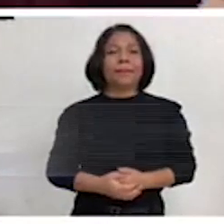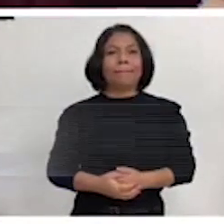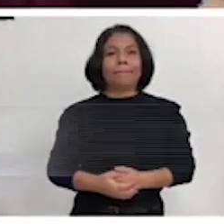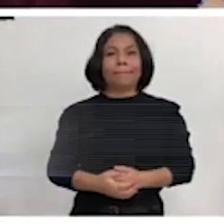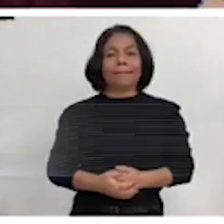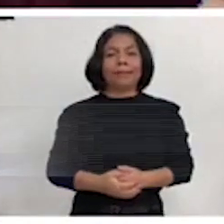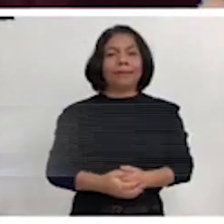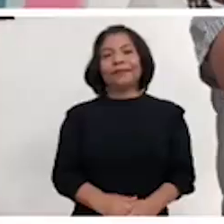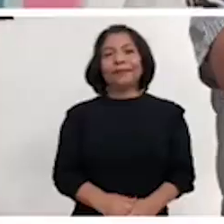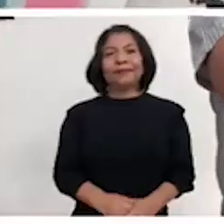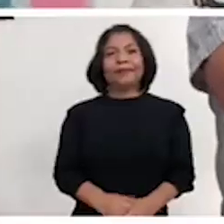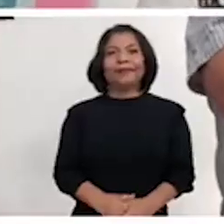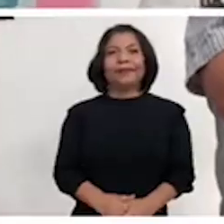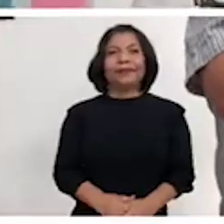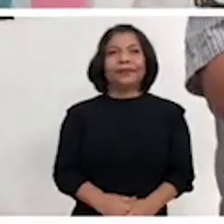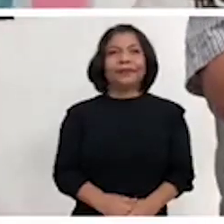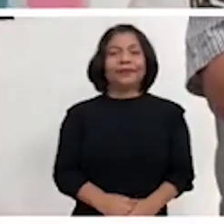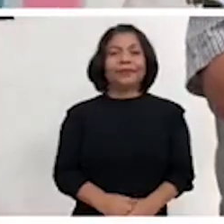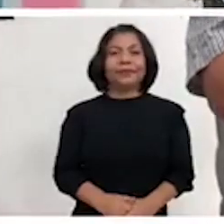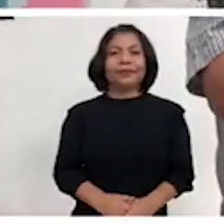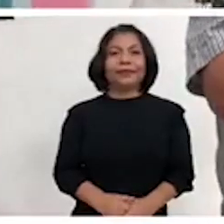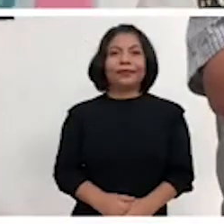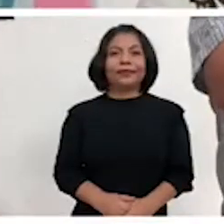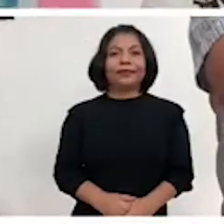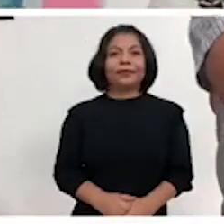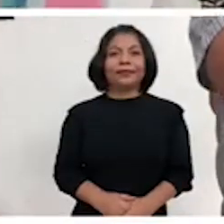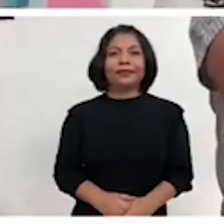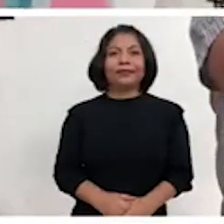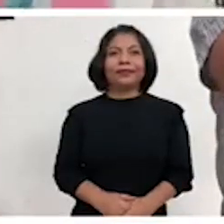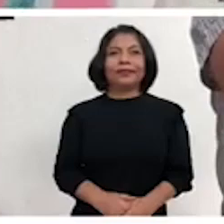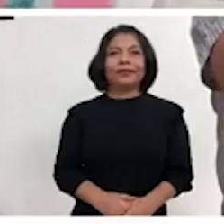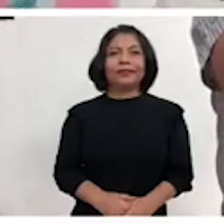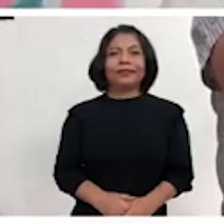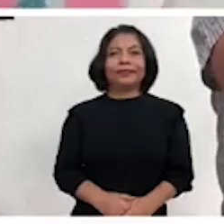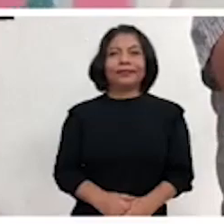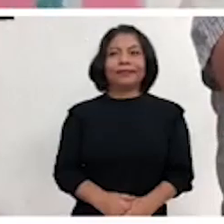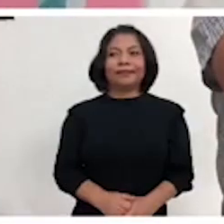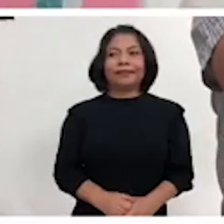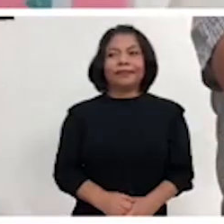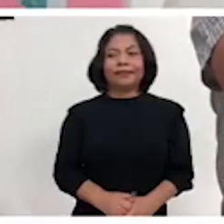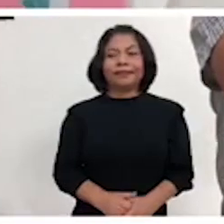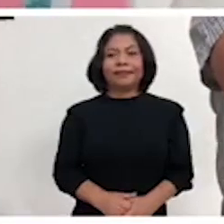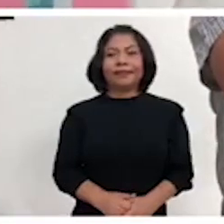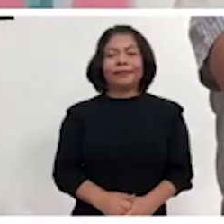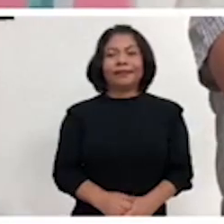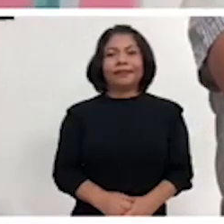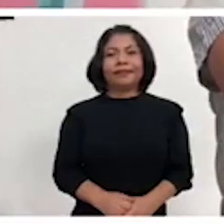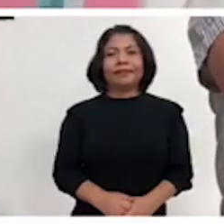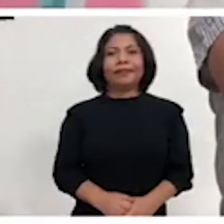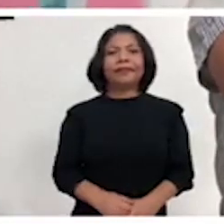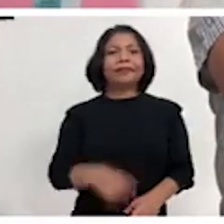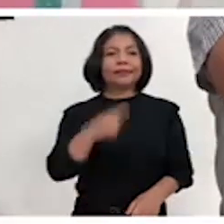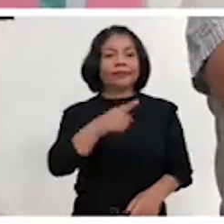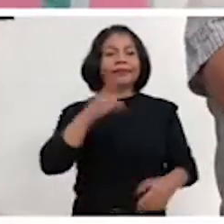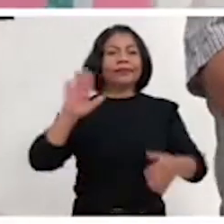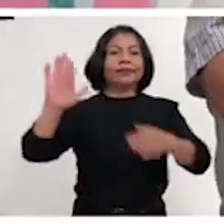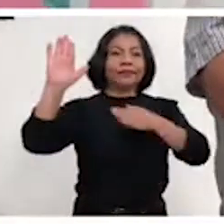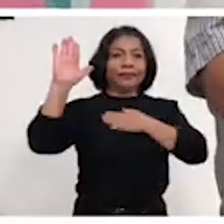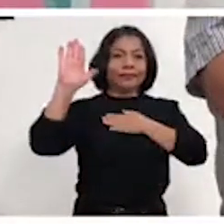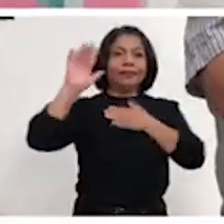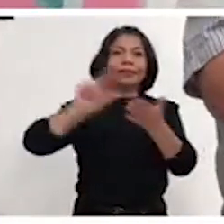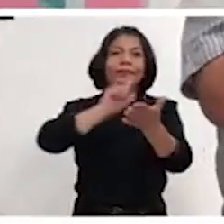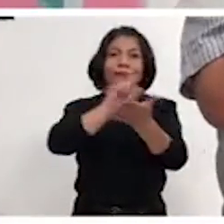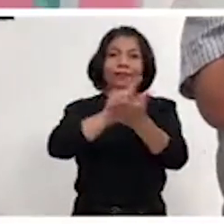por unanimidad rubén oyarvide pedrero es capitán de navío en la infantería de marina paracaidista diplomado de estado mayor